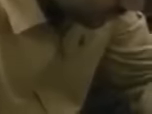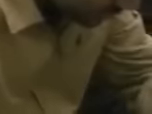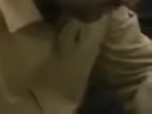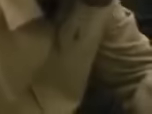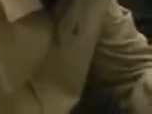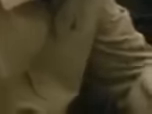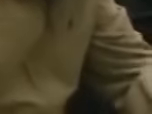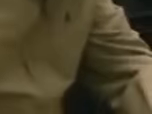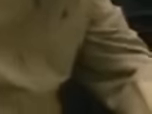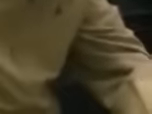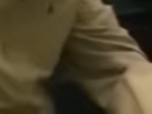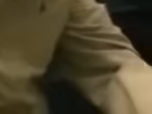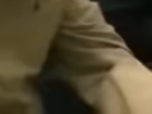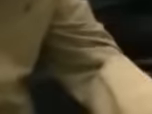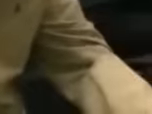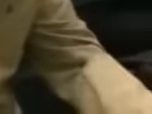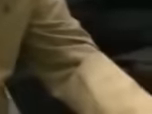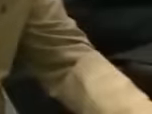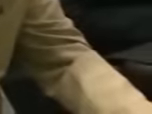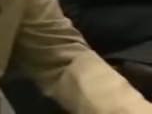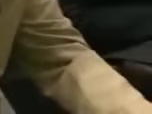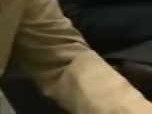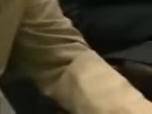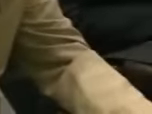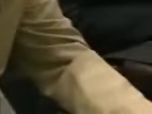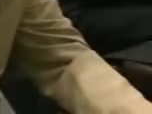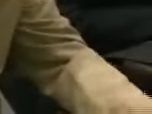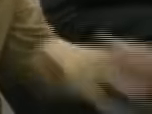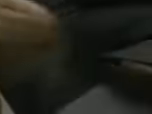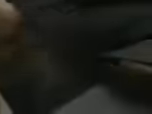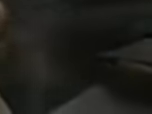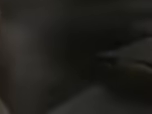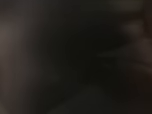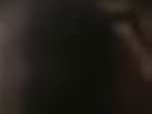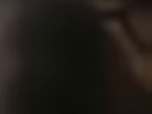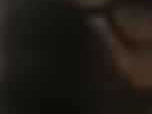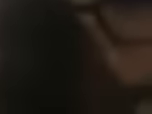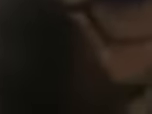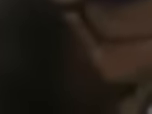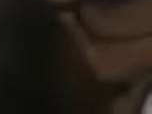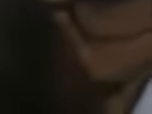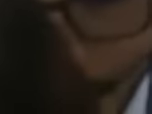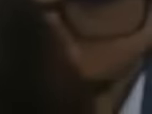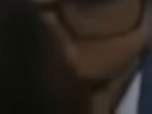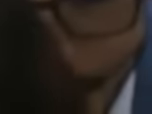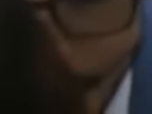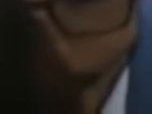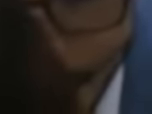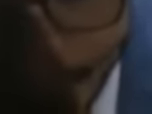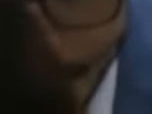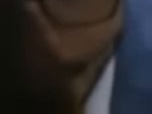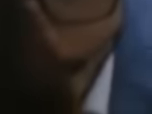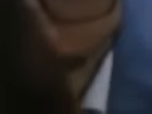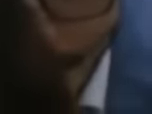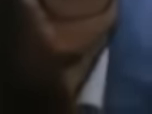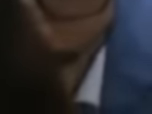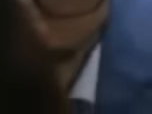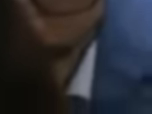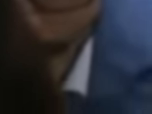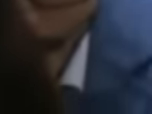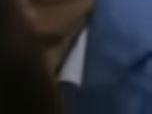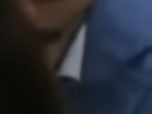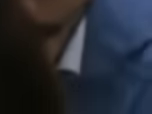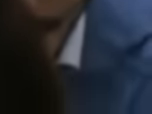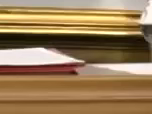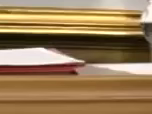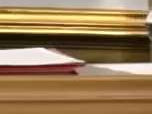4. Cualquier otro acto prohibido o sancionado en el ordenamiento jurídico. Es todo, ciudadano presidente.